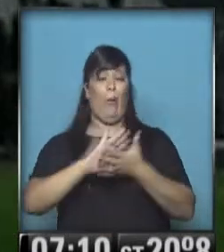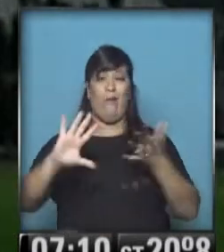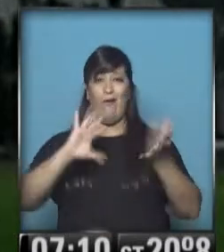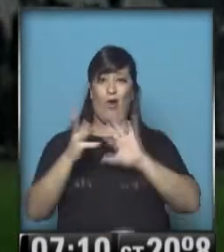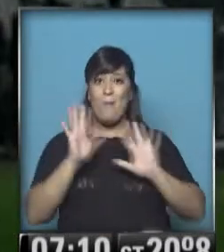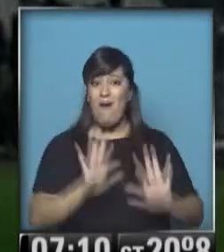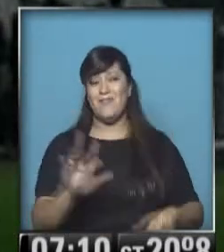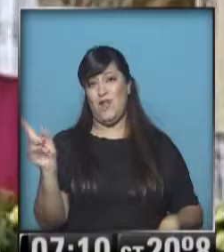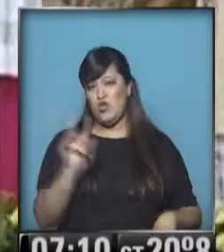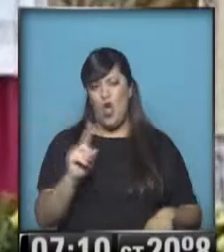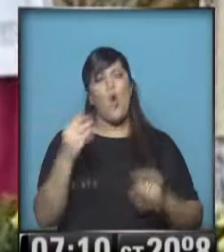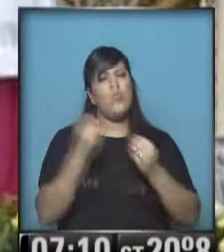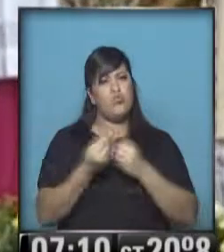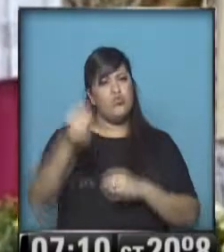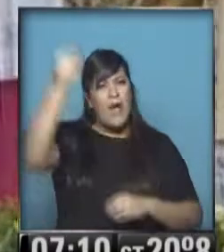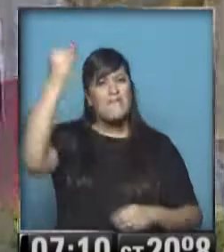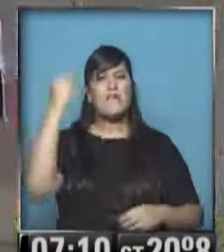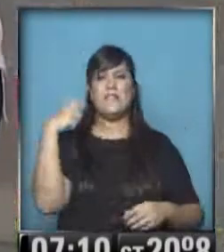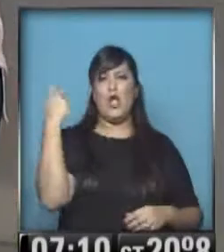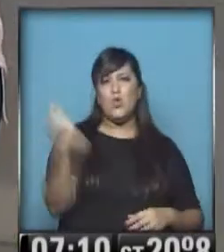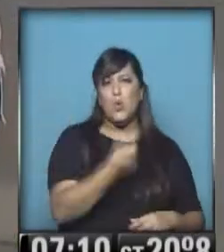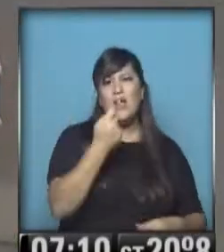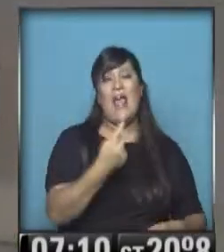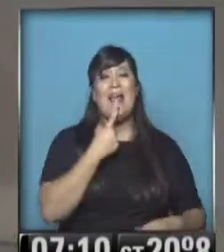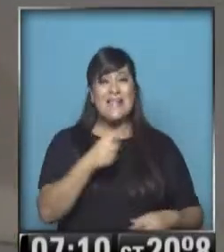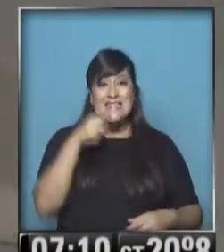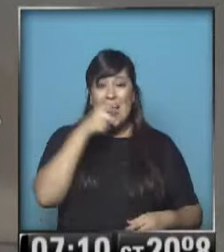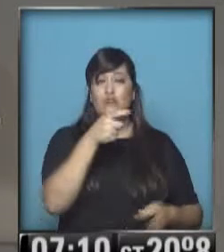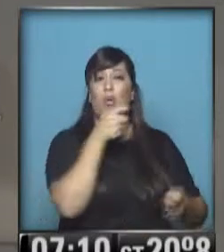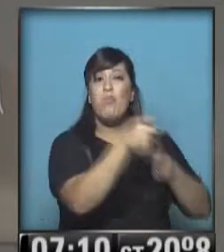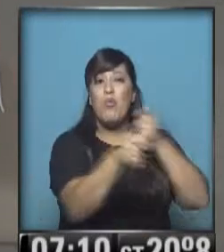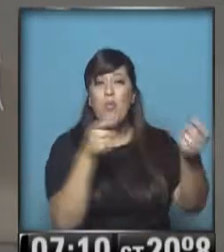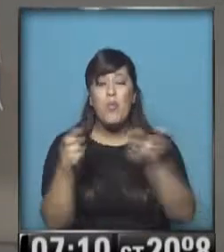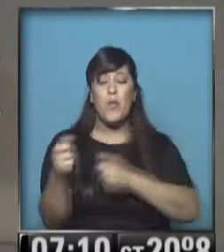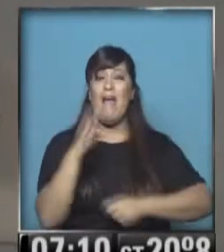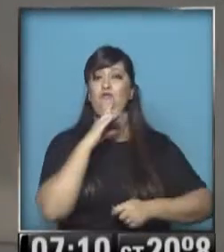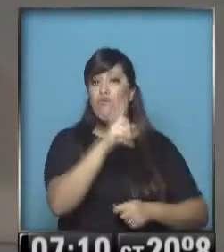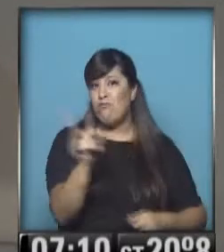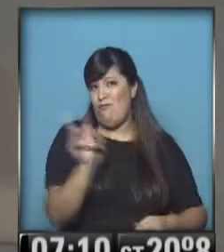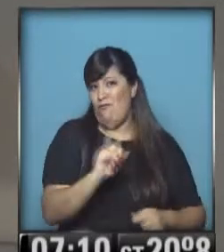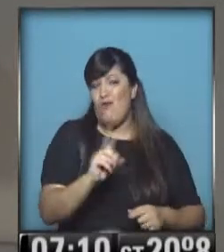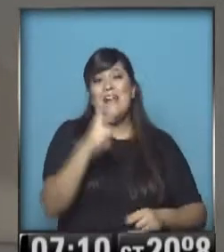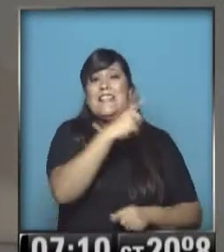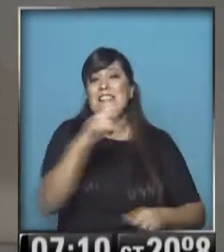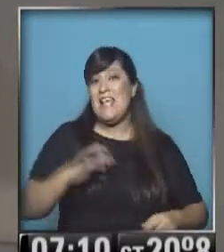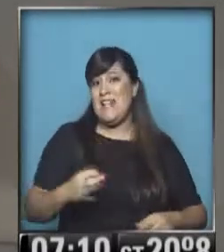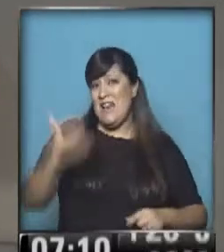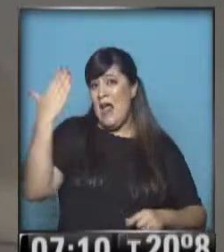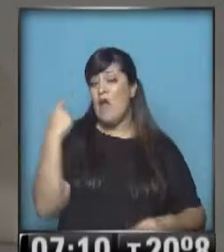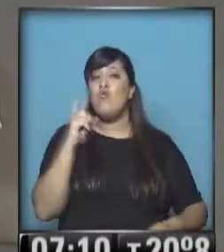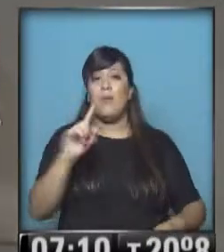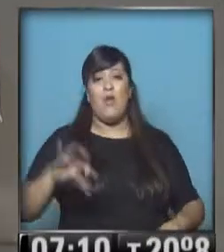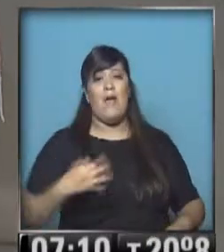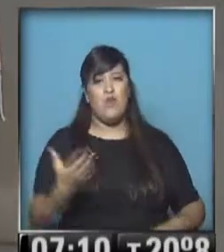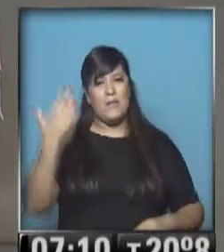no. En diferentes oportunidades, Turquía negó calificar como un genocidio lo que sucedió allí hace 100 años, pero el año pasado hubo un